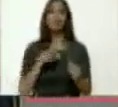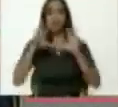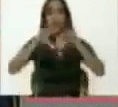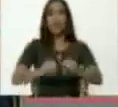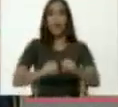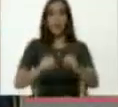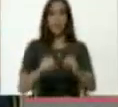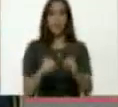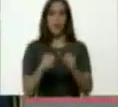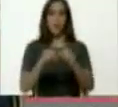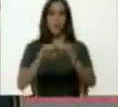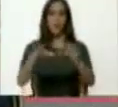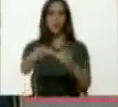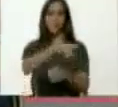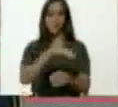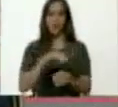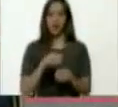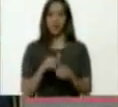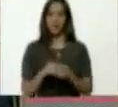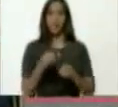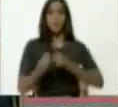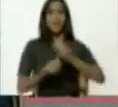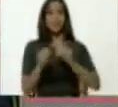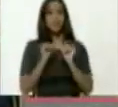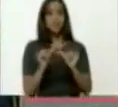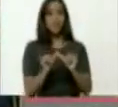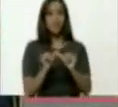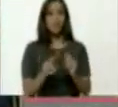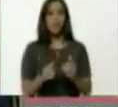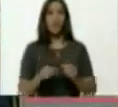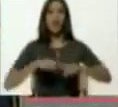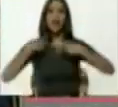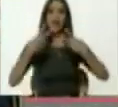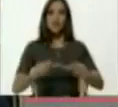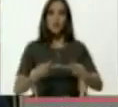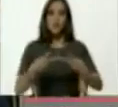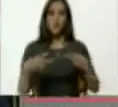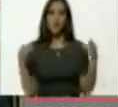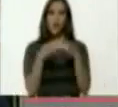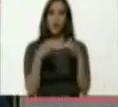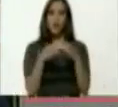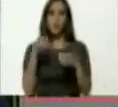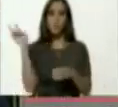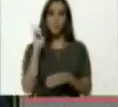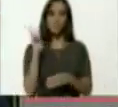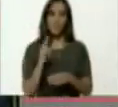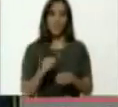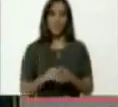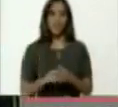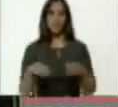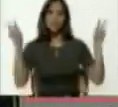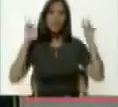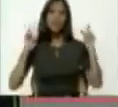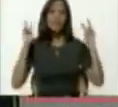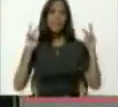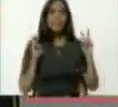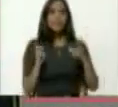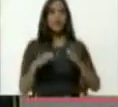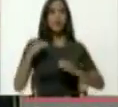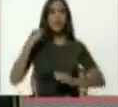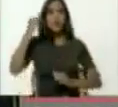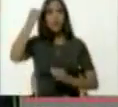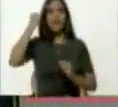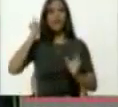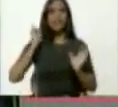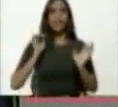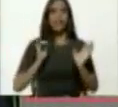Amazonas. Para hacer lo mismo que hacían aquí las nuevas tribus, aquí en Venezuela, que supuestamente con una ideal